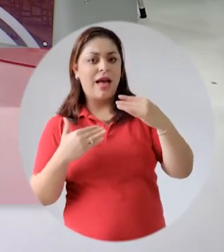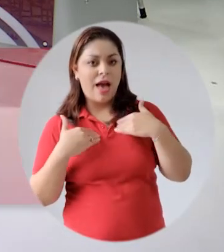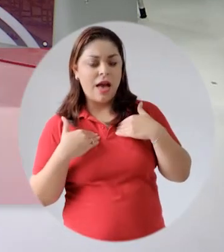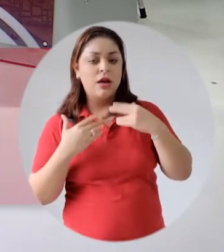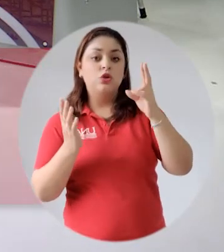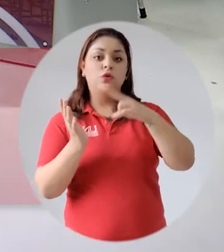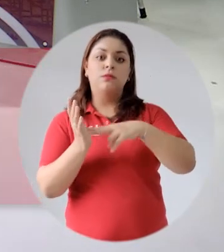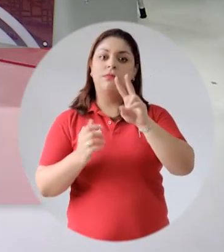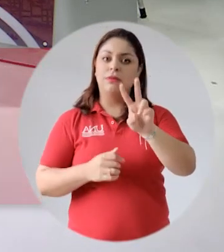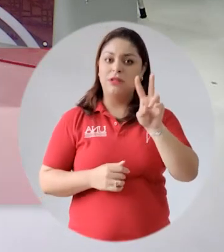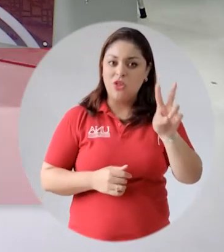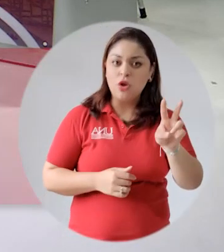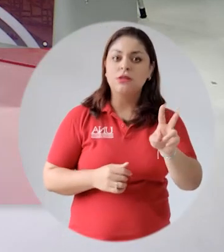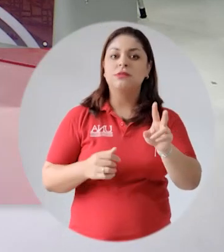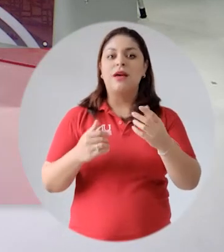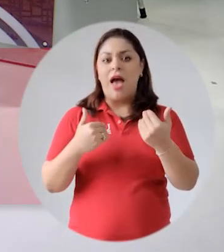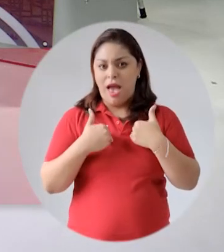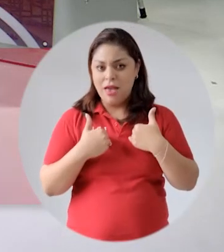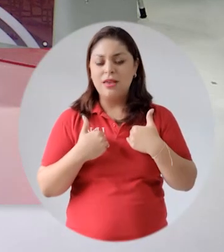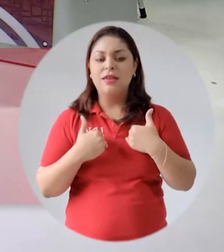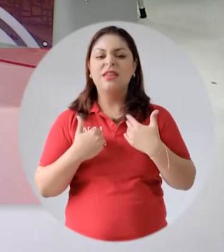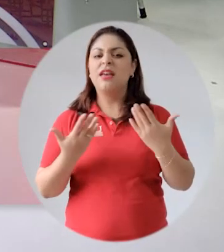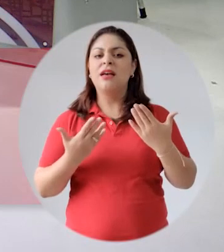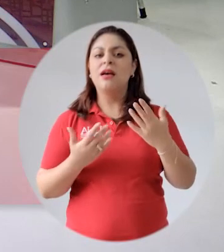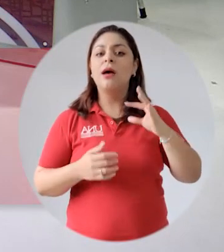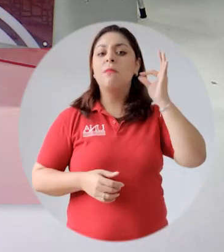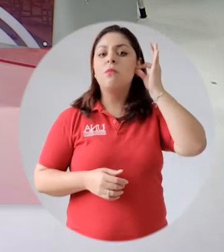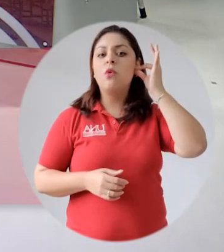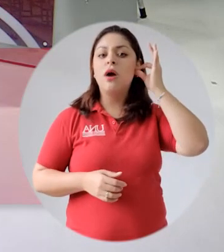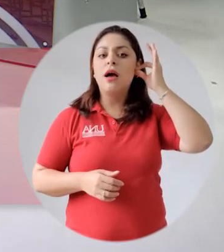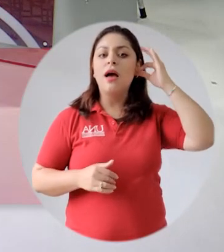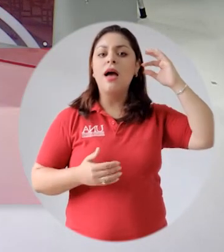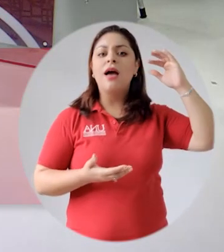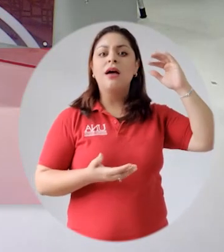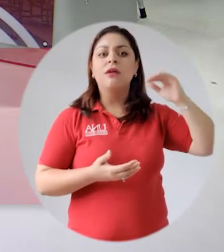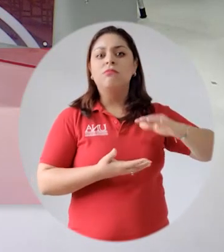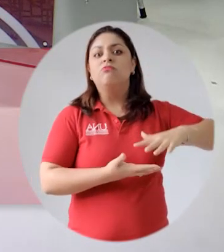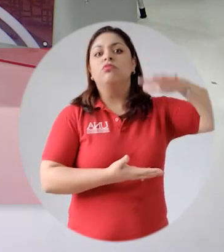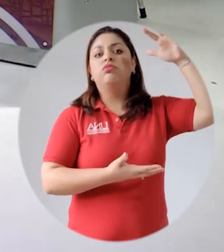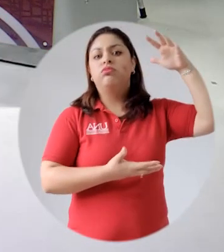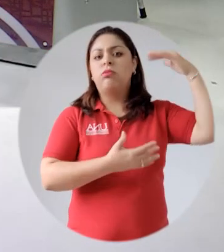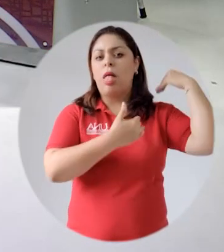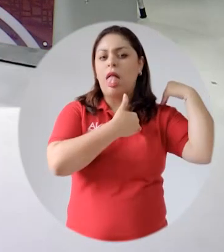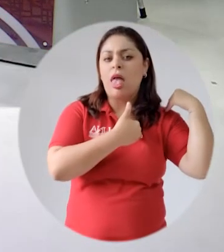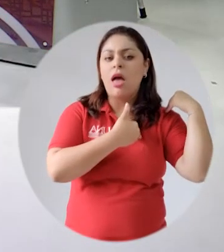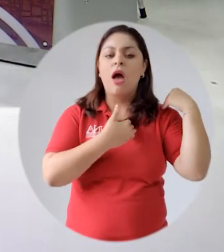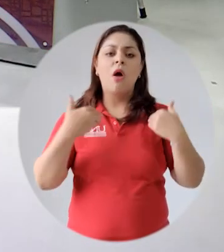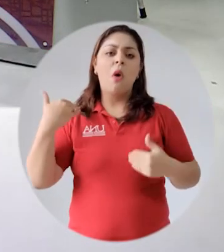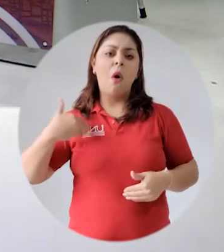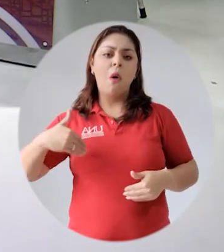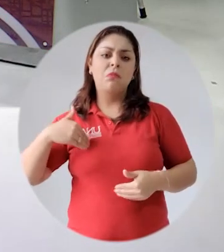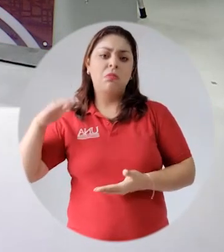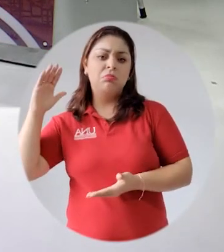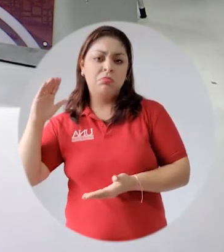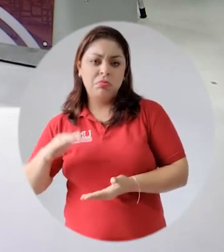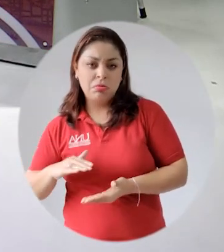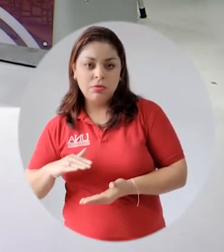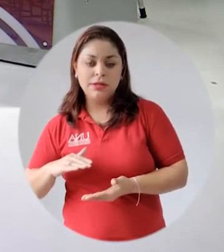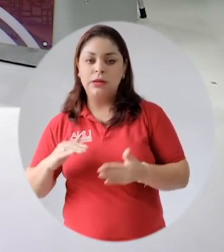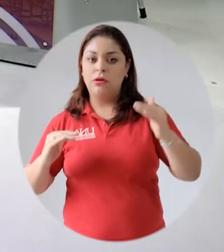Uno de los principales resultados de la encuesta fue precisamente que las mujeres dedican el doble de trabajo doméstico no